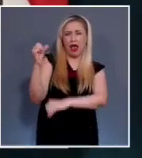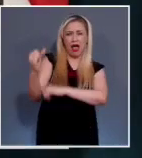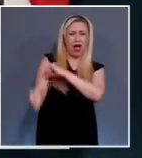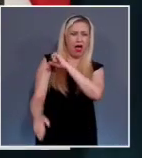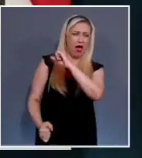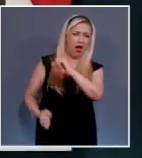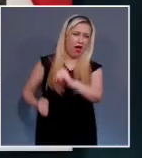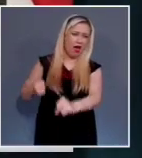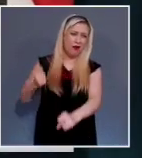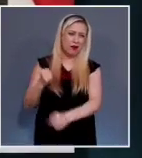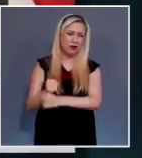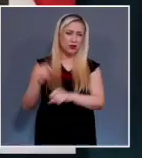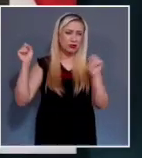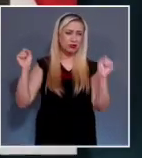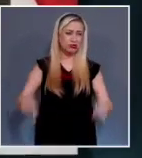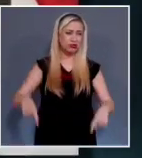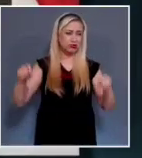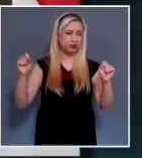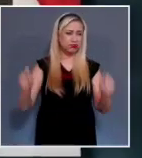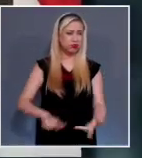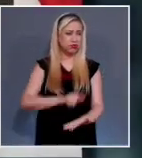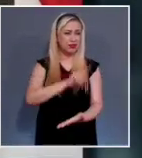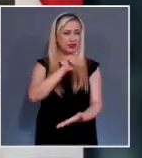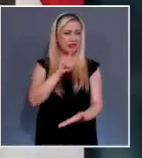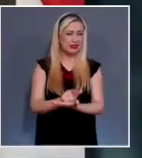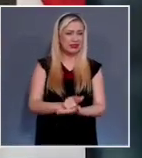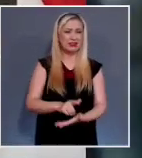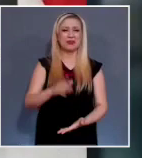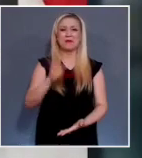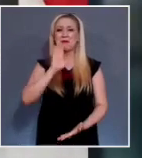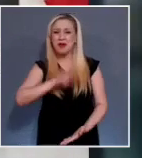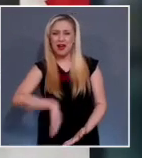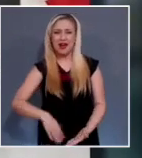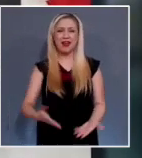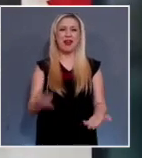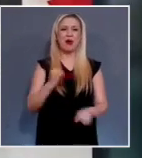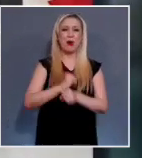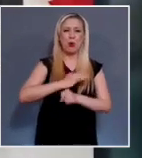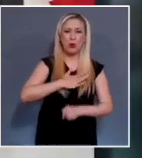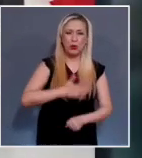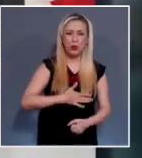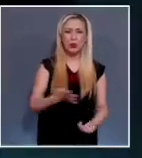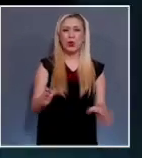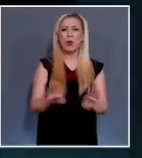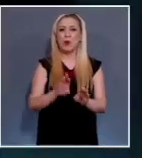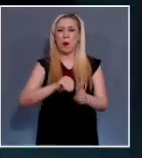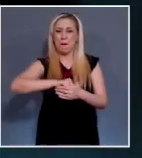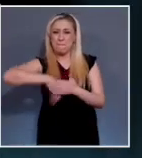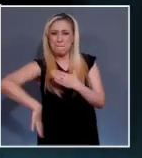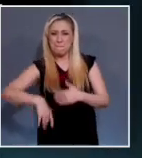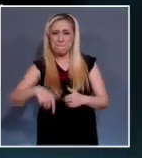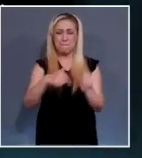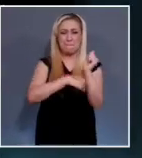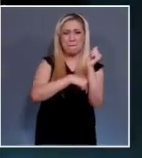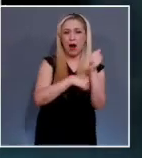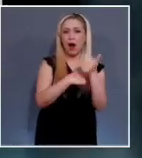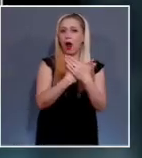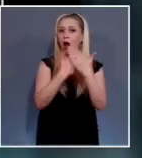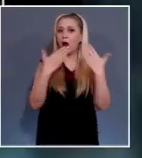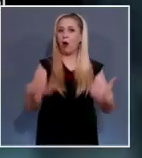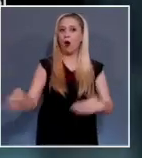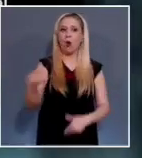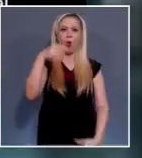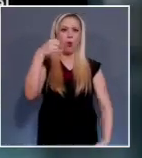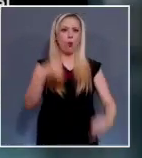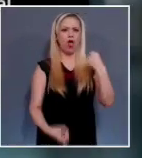intercambiaron experiencias, se reconoció el trabajo que realizan las personas juzgadoras mexicanas, quienes con sus sentencias dan vigencia y